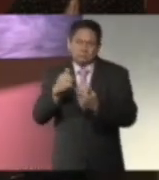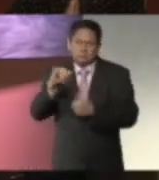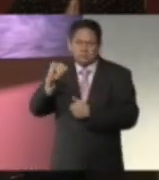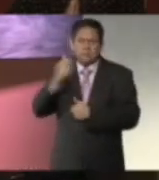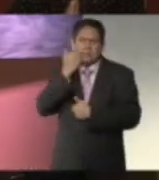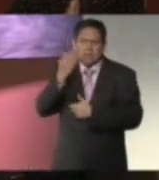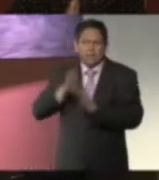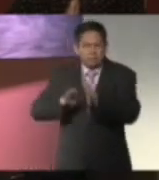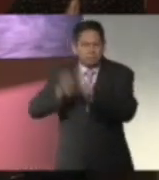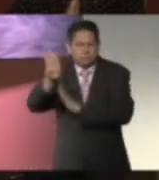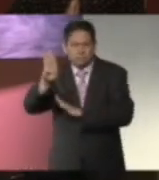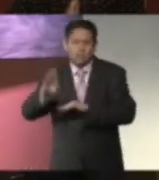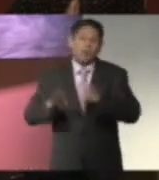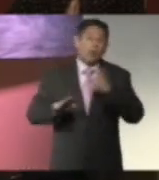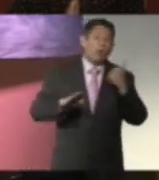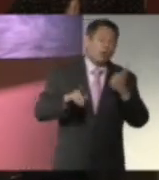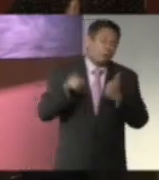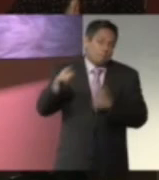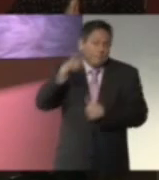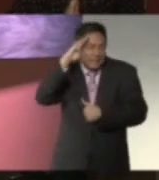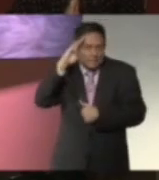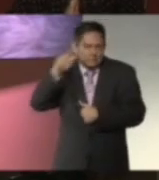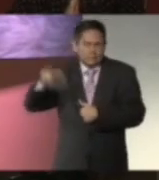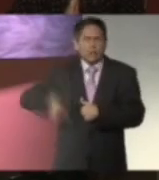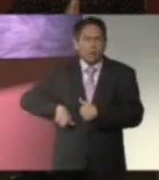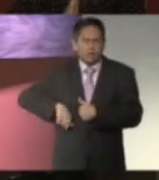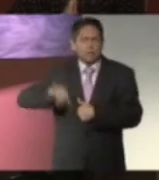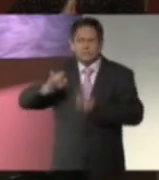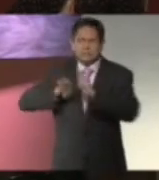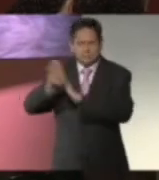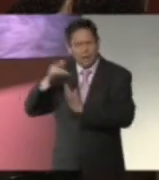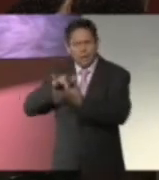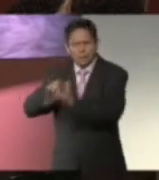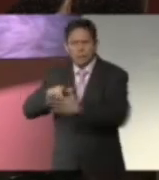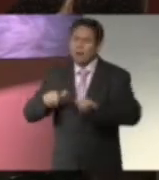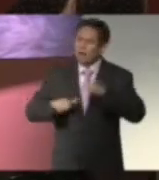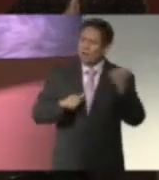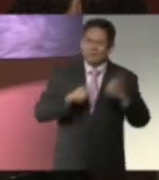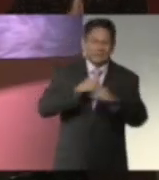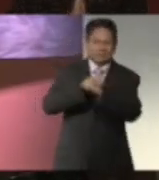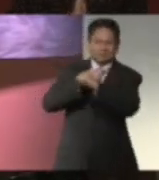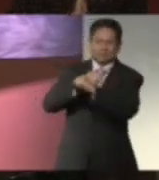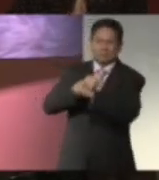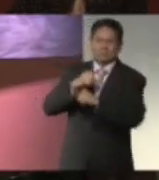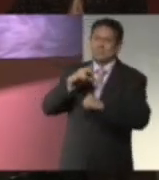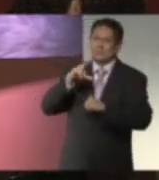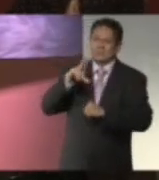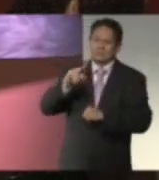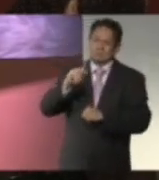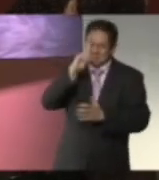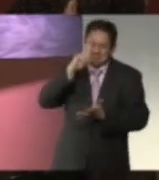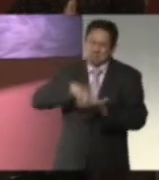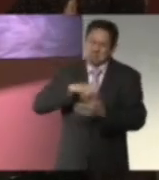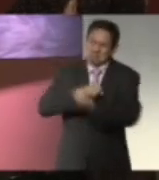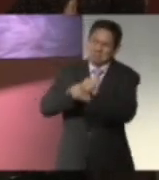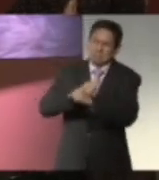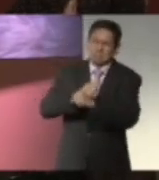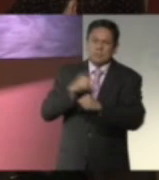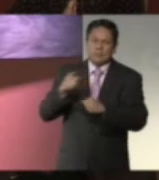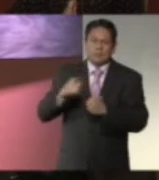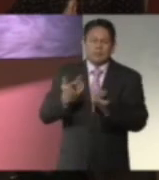y otras que resisten. Entonces, me gustaría si podría, por favor, ampliar un poco acerca de cuál es el escenario al